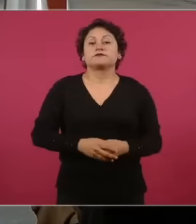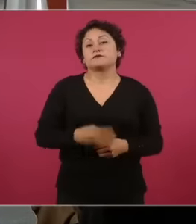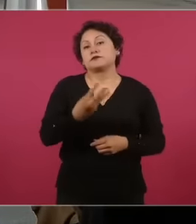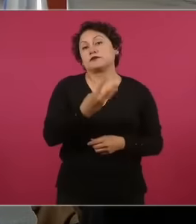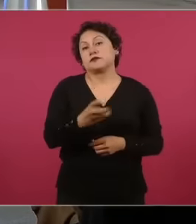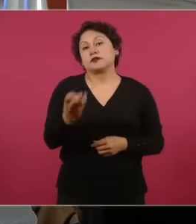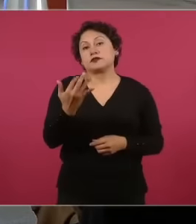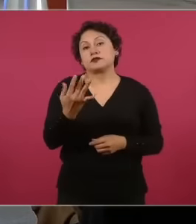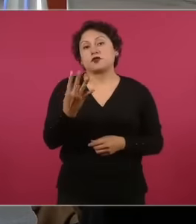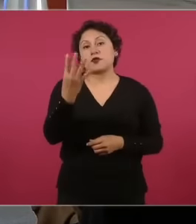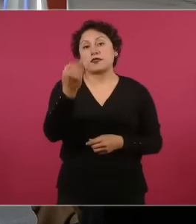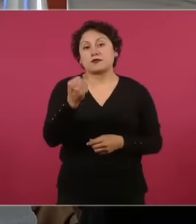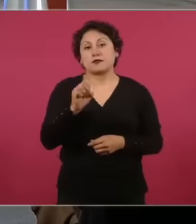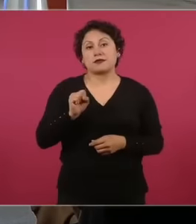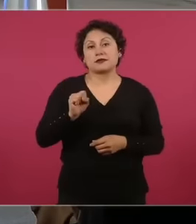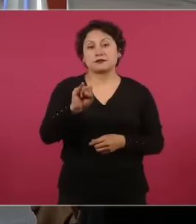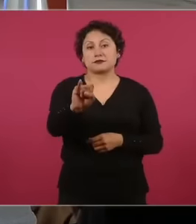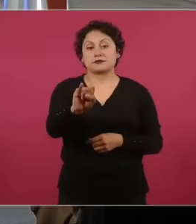359 a favor.